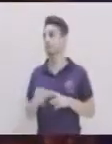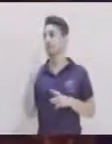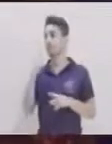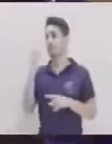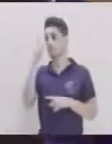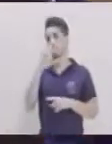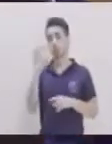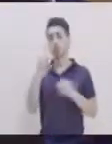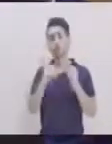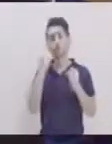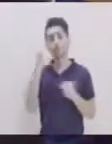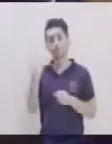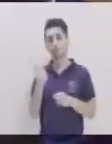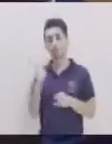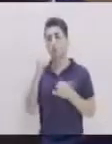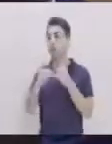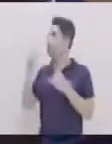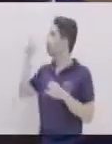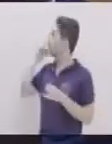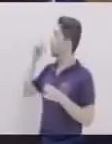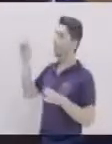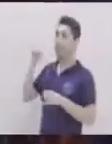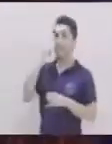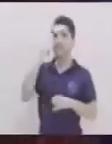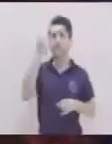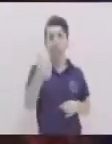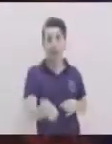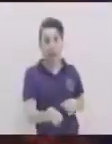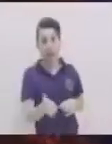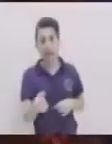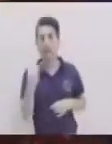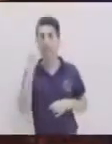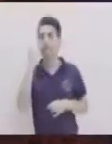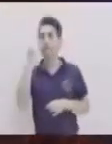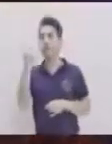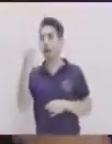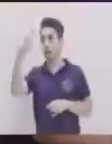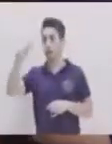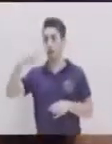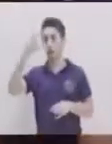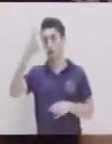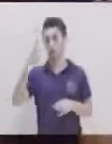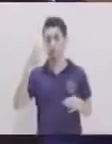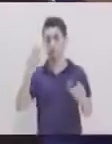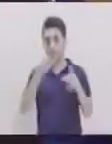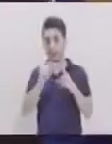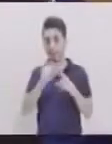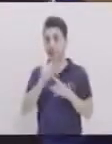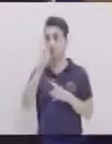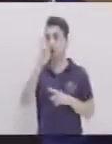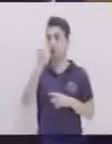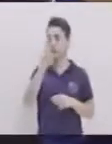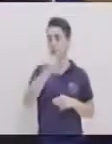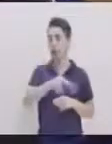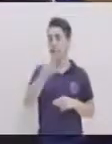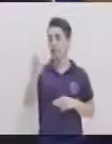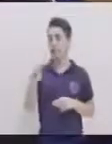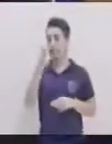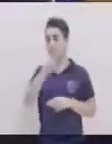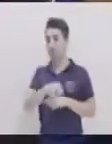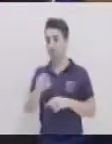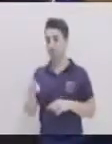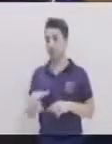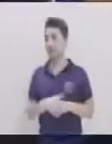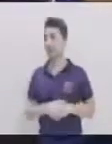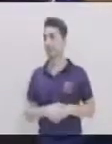Sofía termina con ia y sandía termina con ia. Es por eso